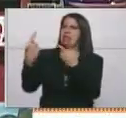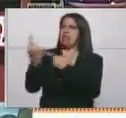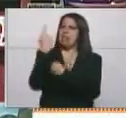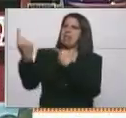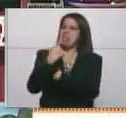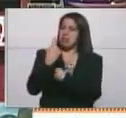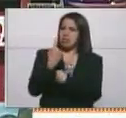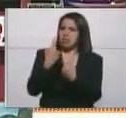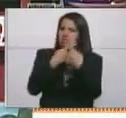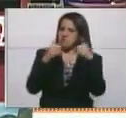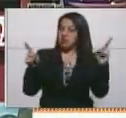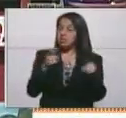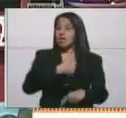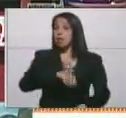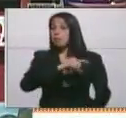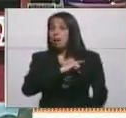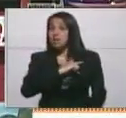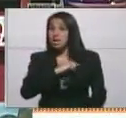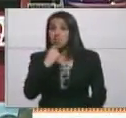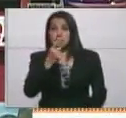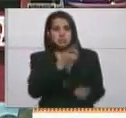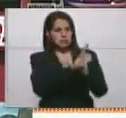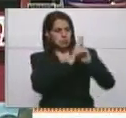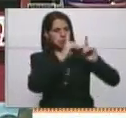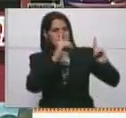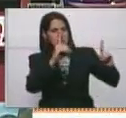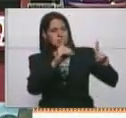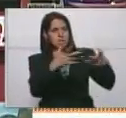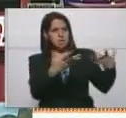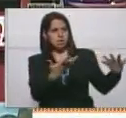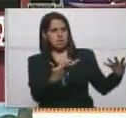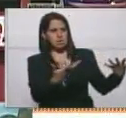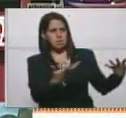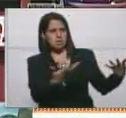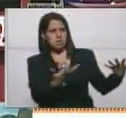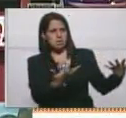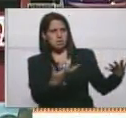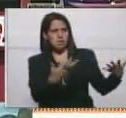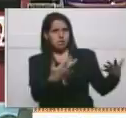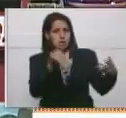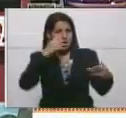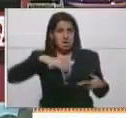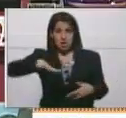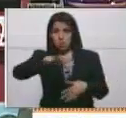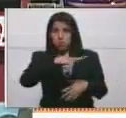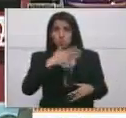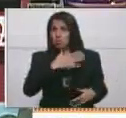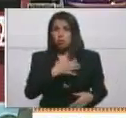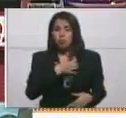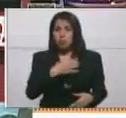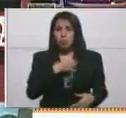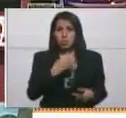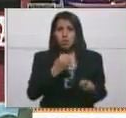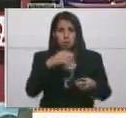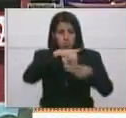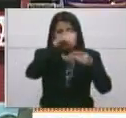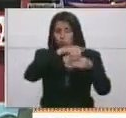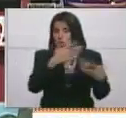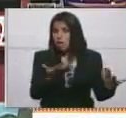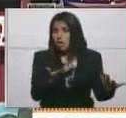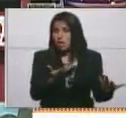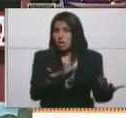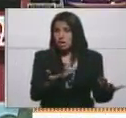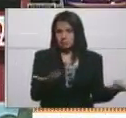España, que hablan de democracia y no le han permitido al pueblo catalán expresarse como debió haberse